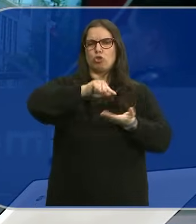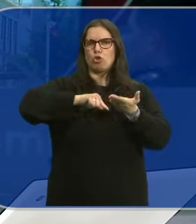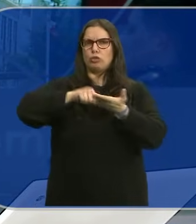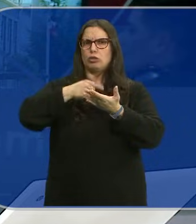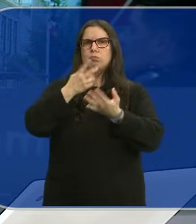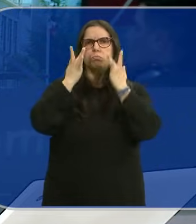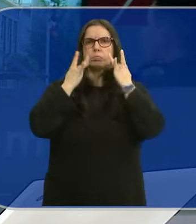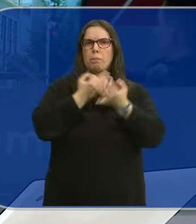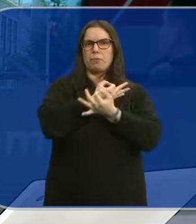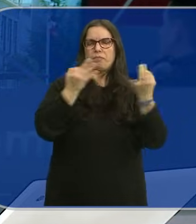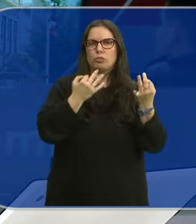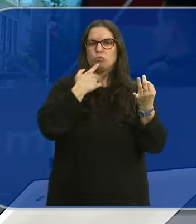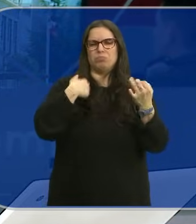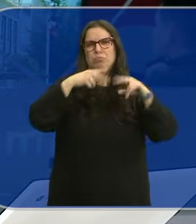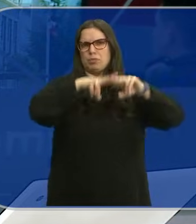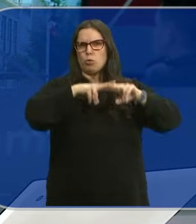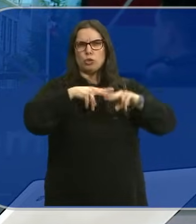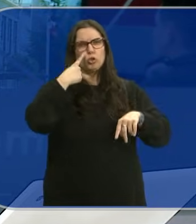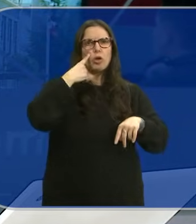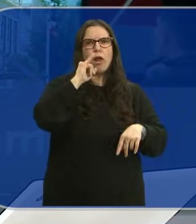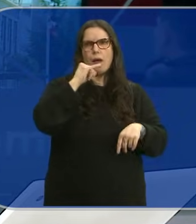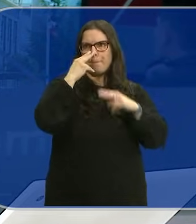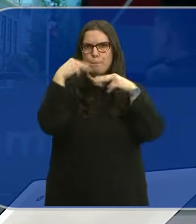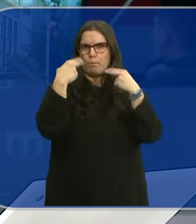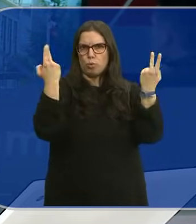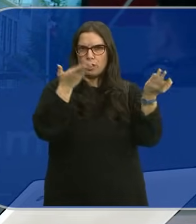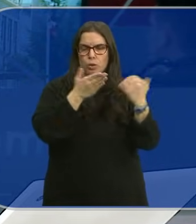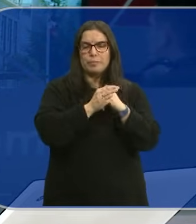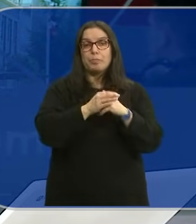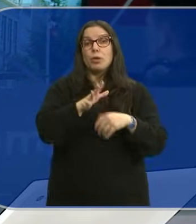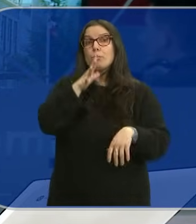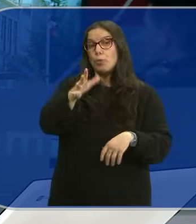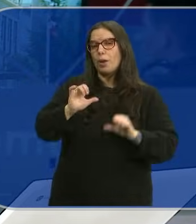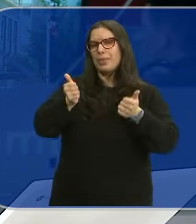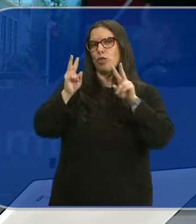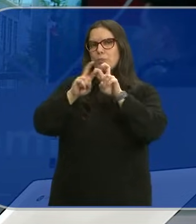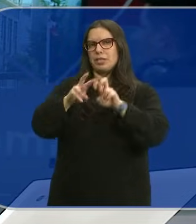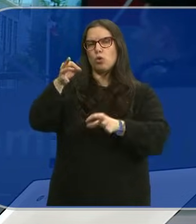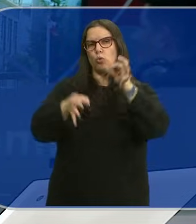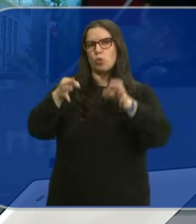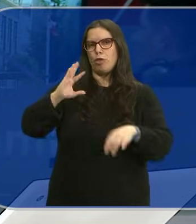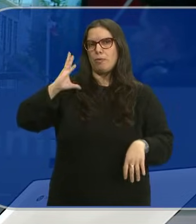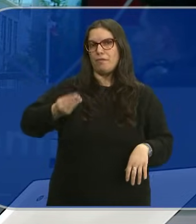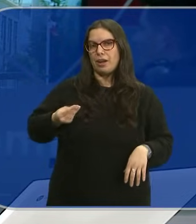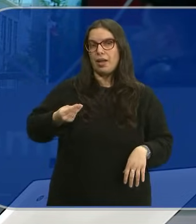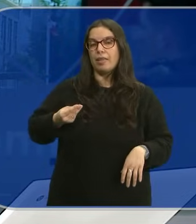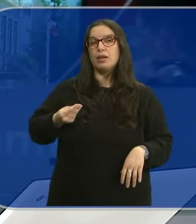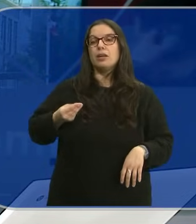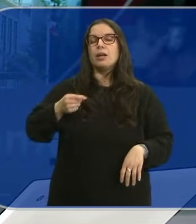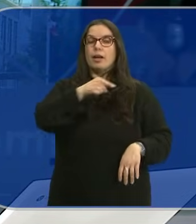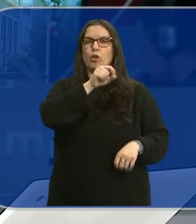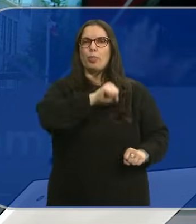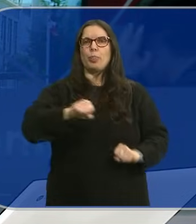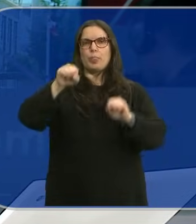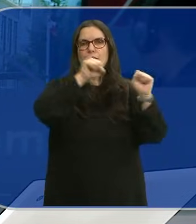sus contratos. Asegura que están auditados y que son públicos. Ante la apertura de diligencias de un juzgado de Ponferrada, se